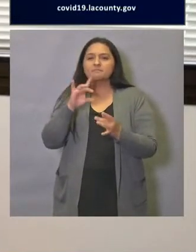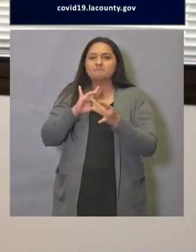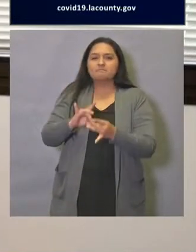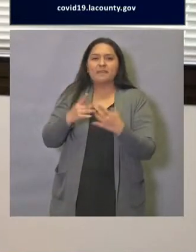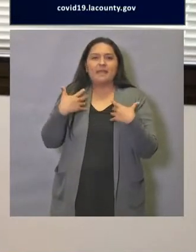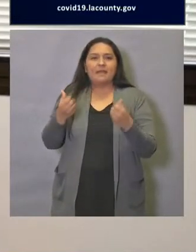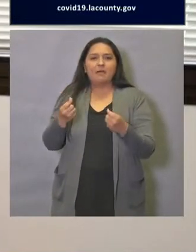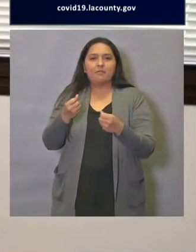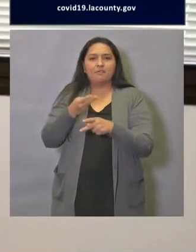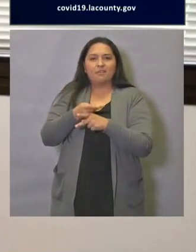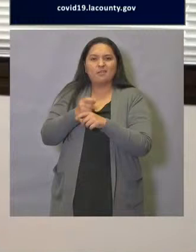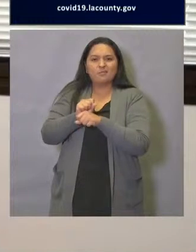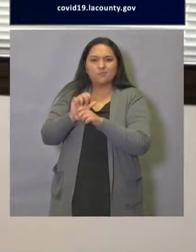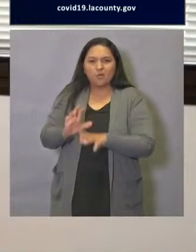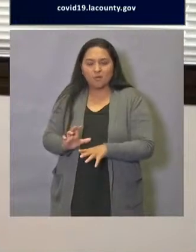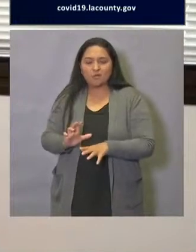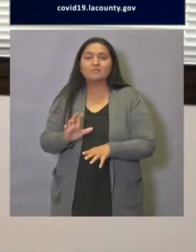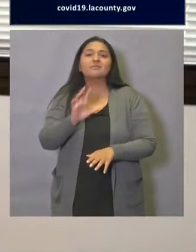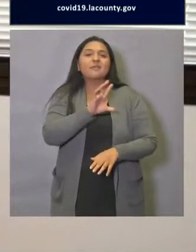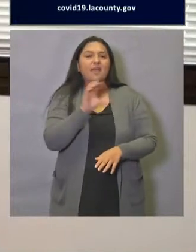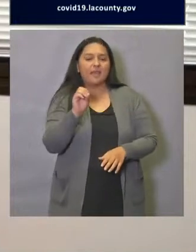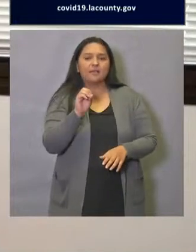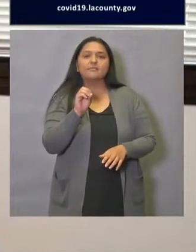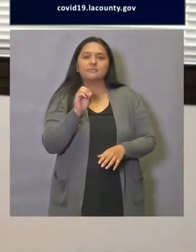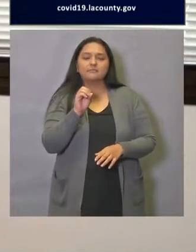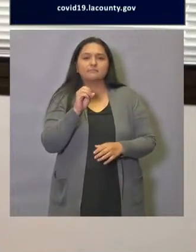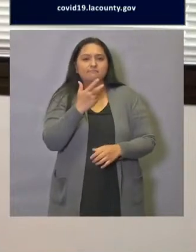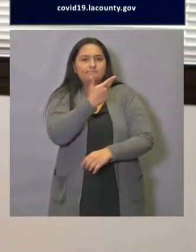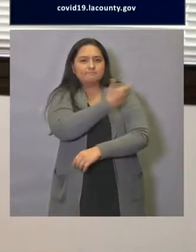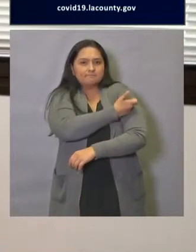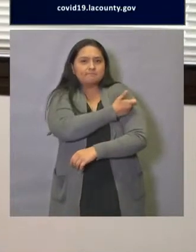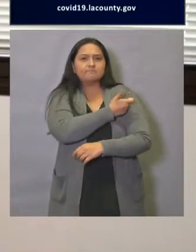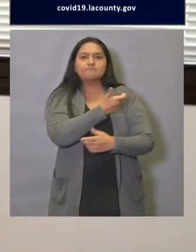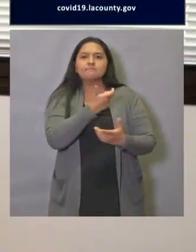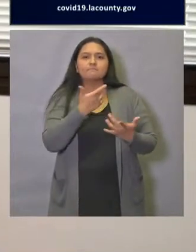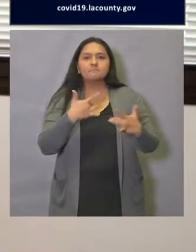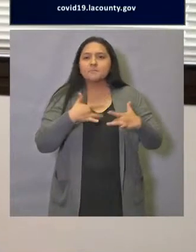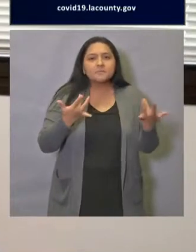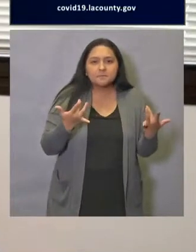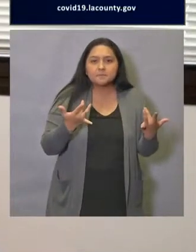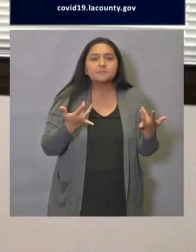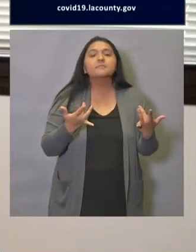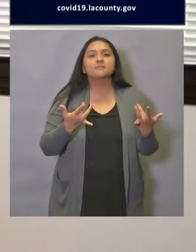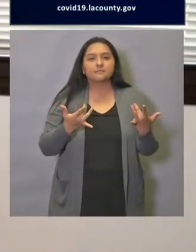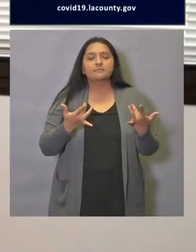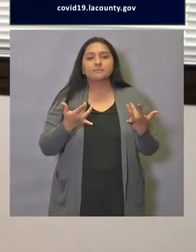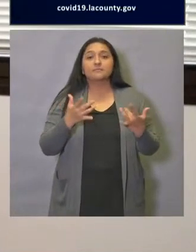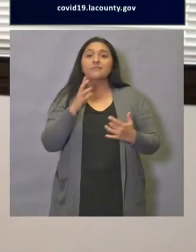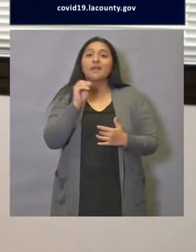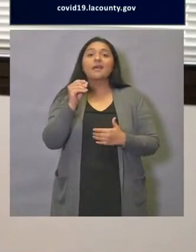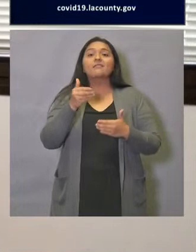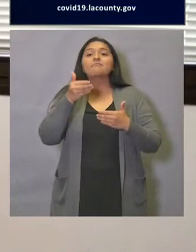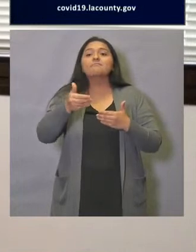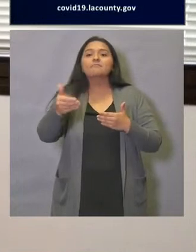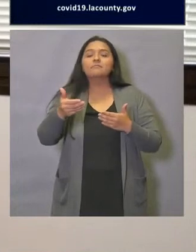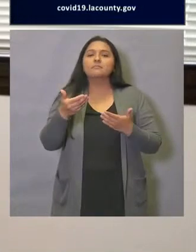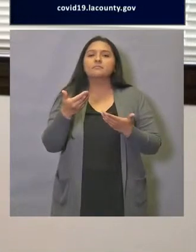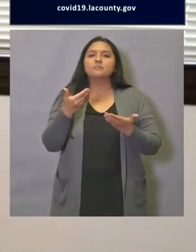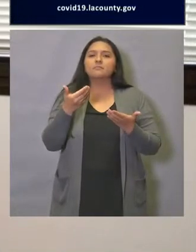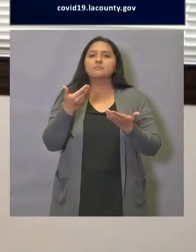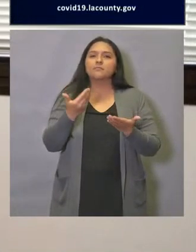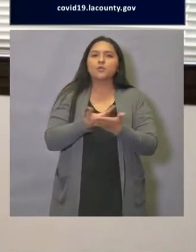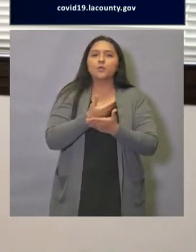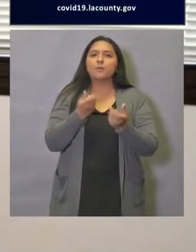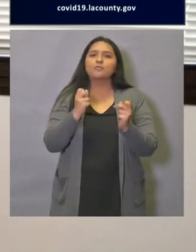finalmente discutiremos nuestros esfuerzos para vacunar a nuestra población y del lanzamiento de oportunidades de vacunación para los